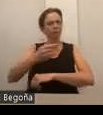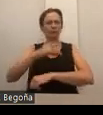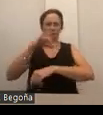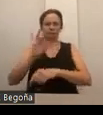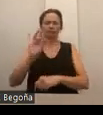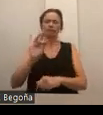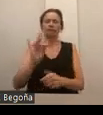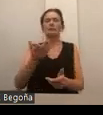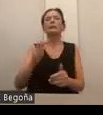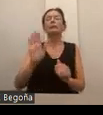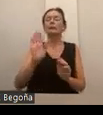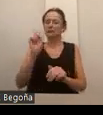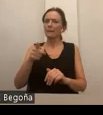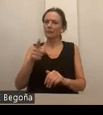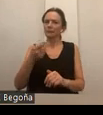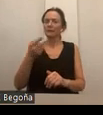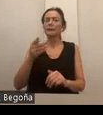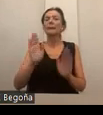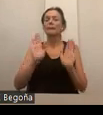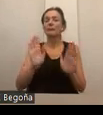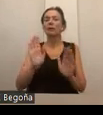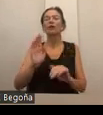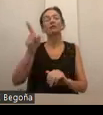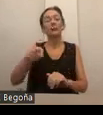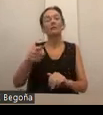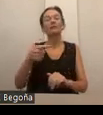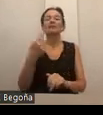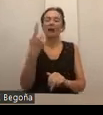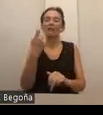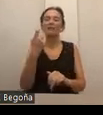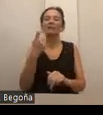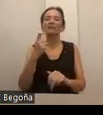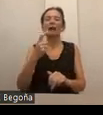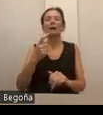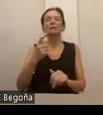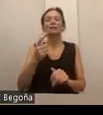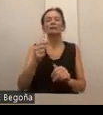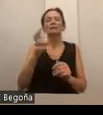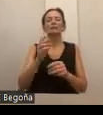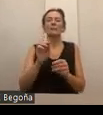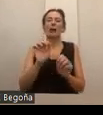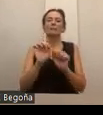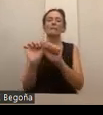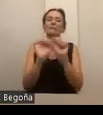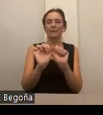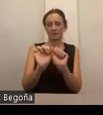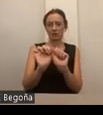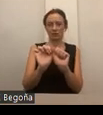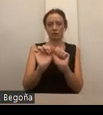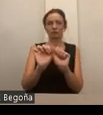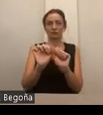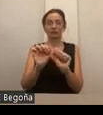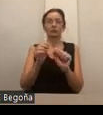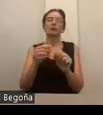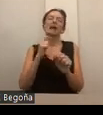momento, la medicación es esencial, sino que ha de haber sobre todo una actividad preventiva previa,